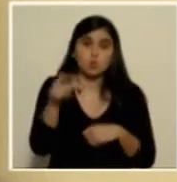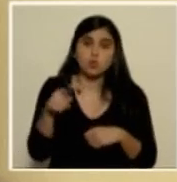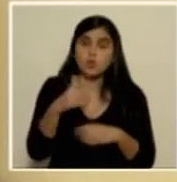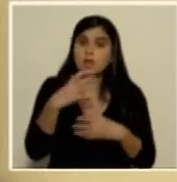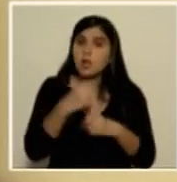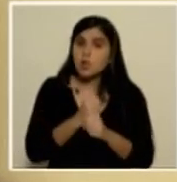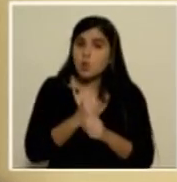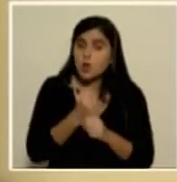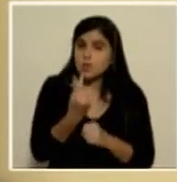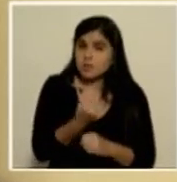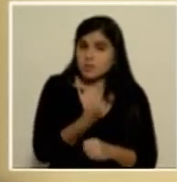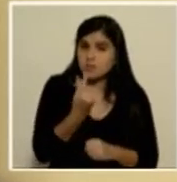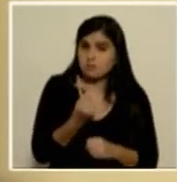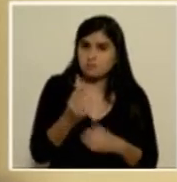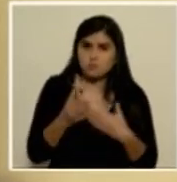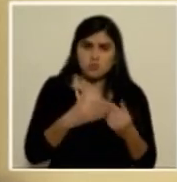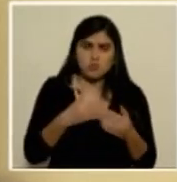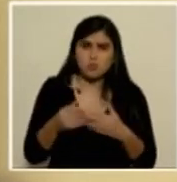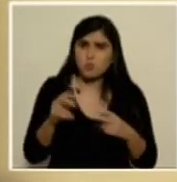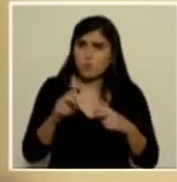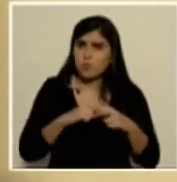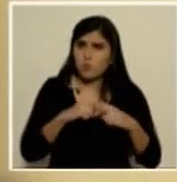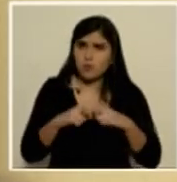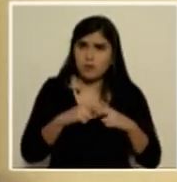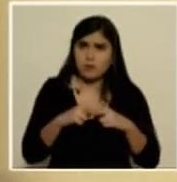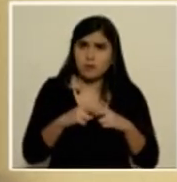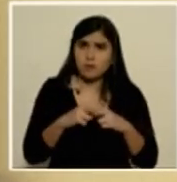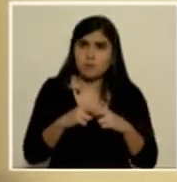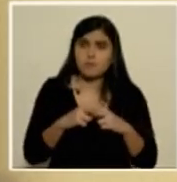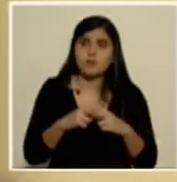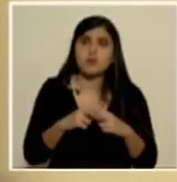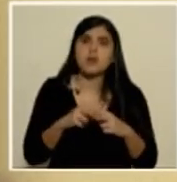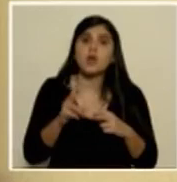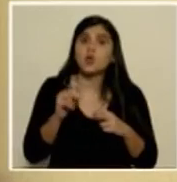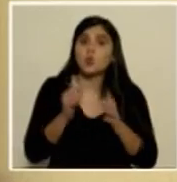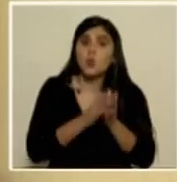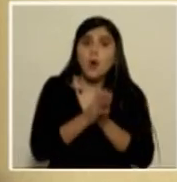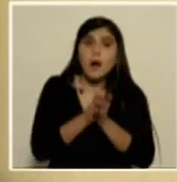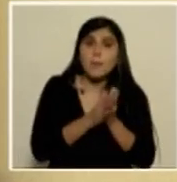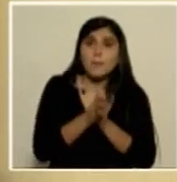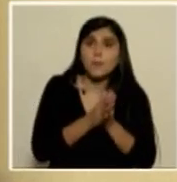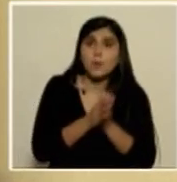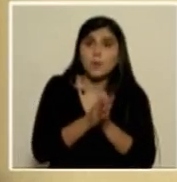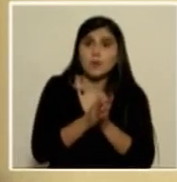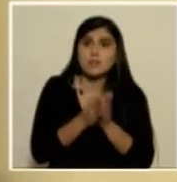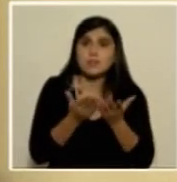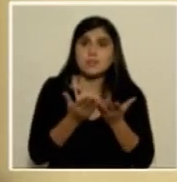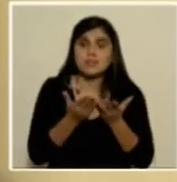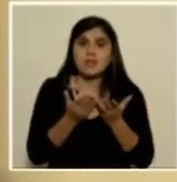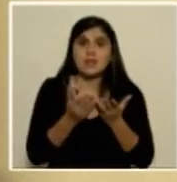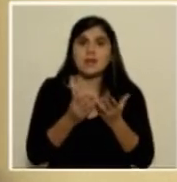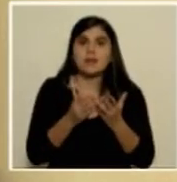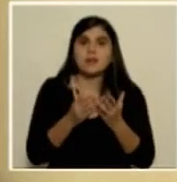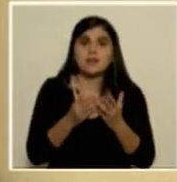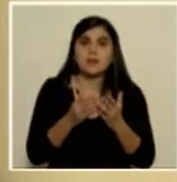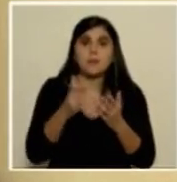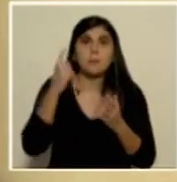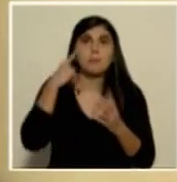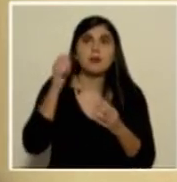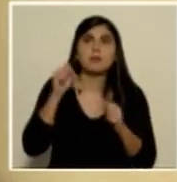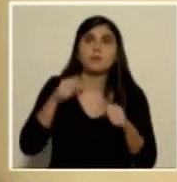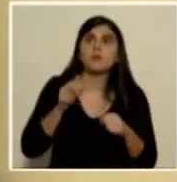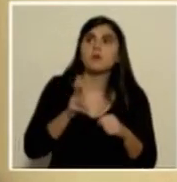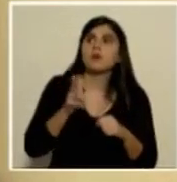ningún problema, siempre pues obviamente no aprovechar el ejercicio individual, la actividad física individual para ir